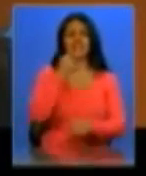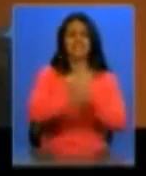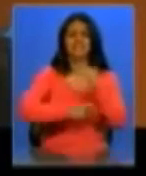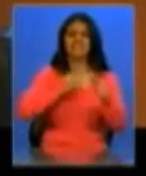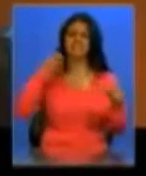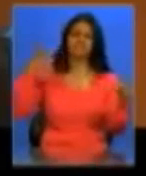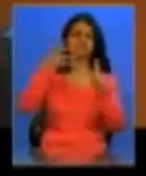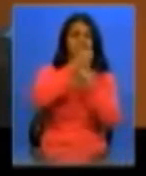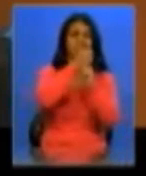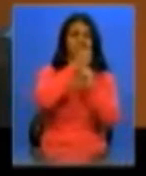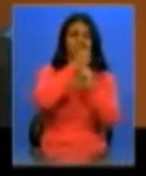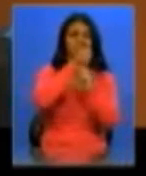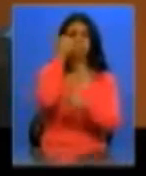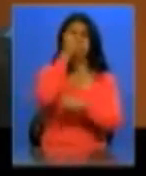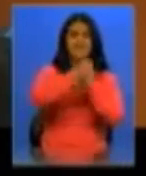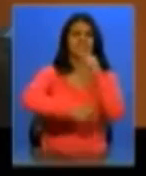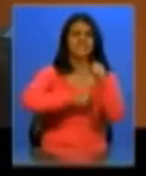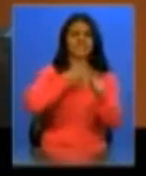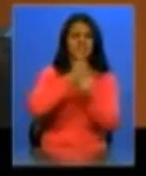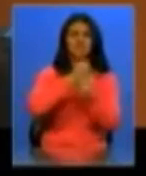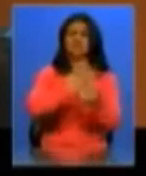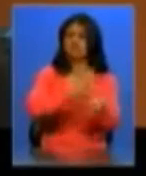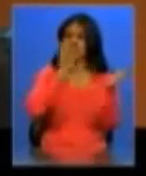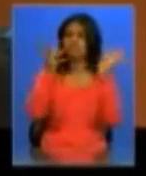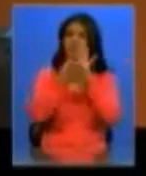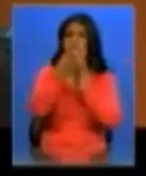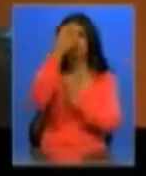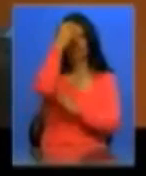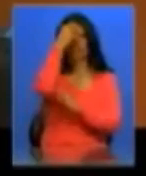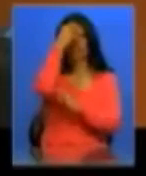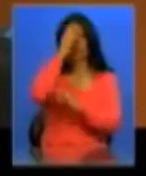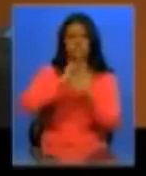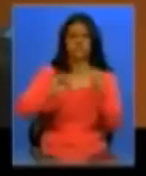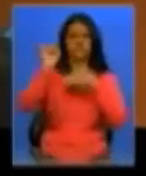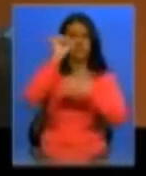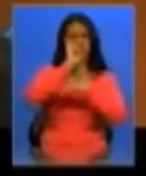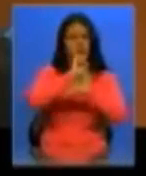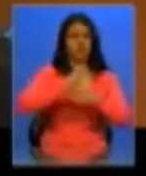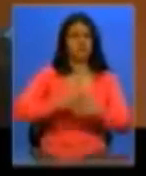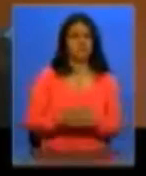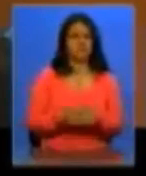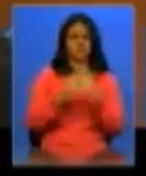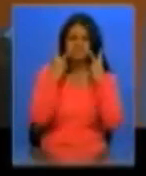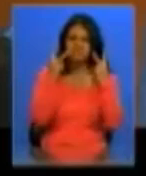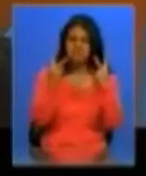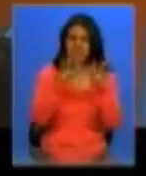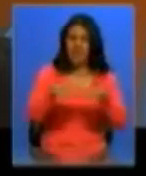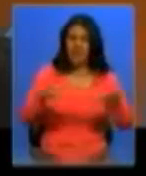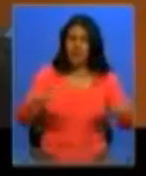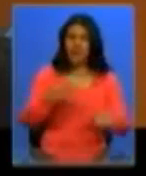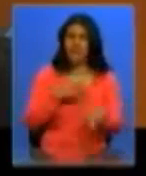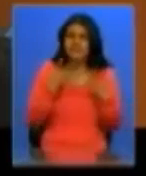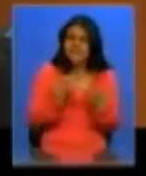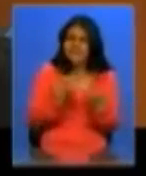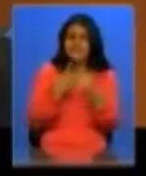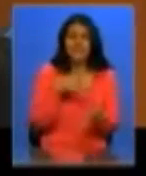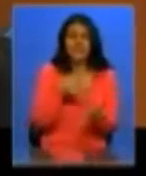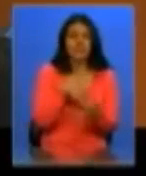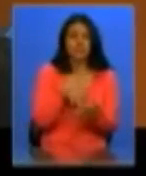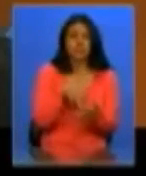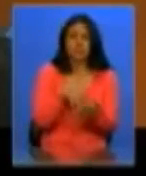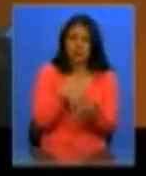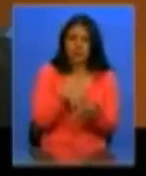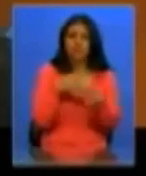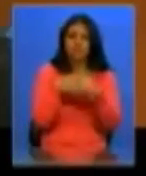ganada. Esta década transformó la educación superior. Vemos alumnos con ganas de estudiar en las